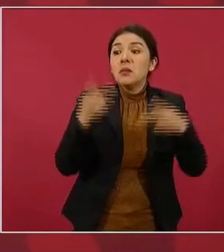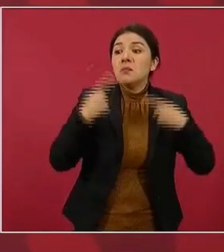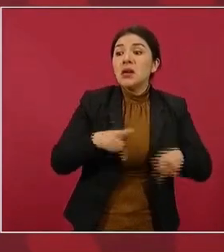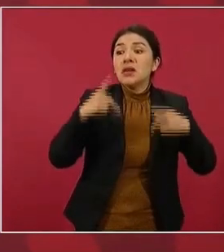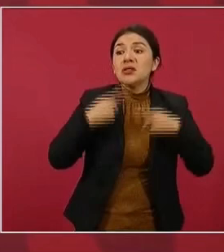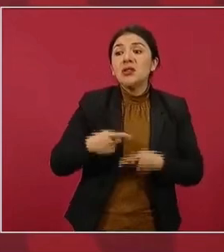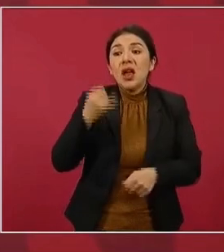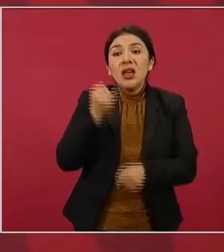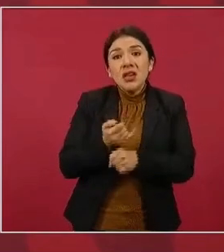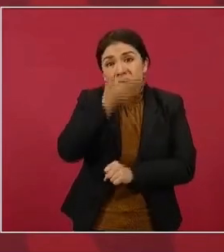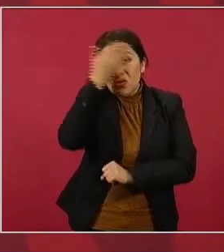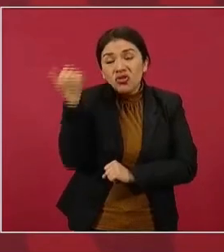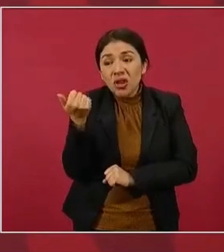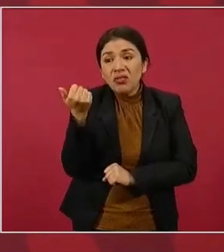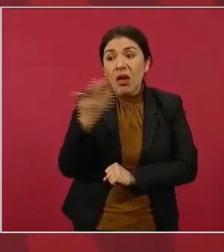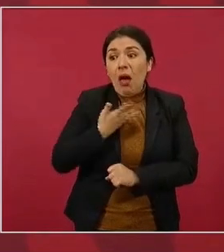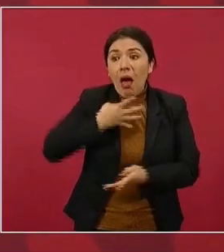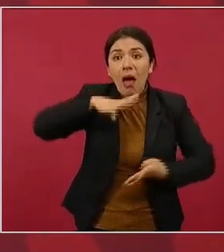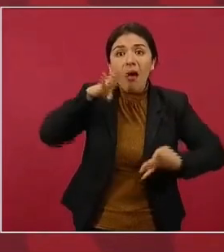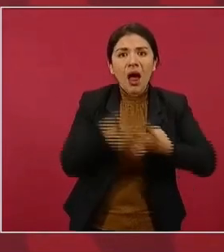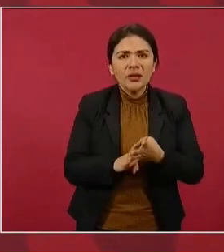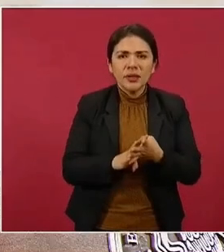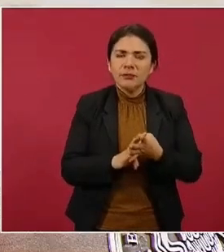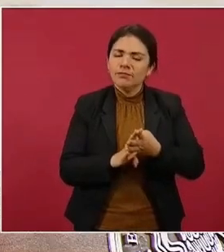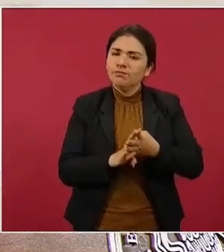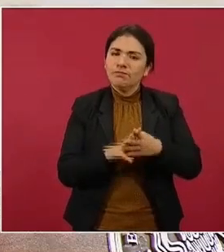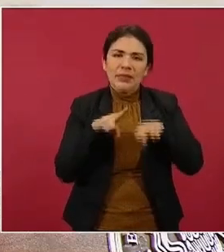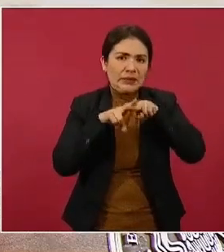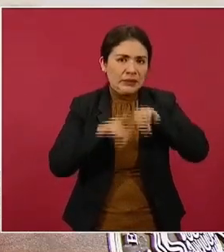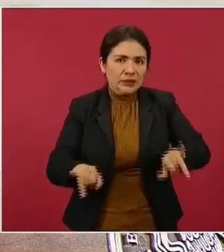inocentes en la cárcel,